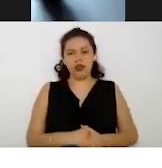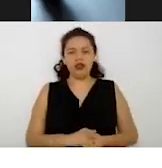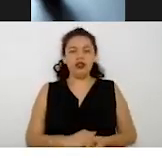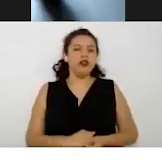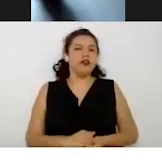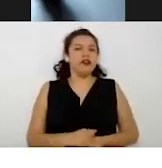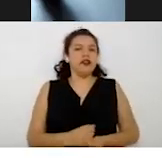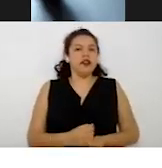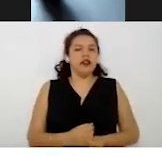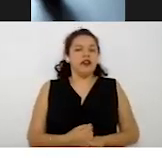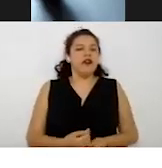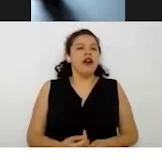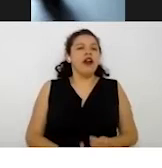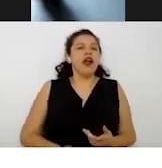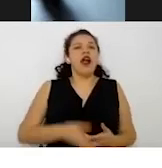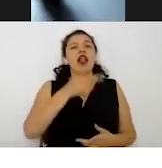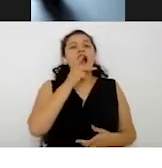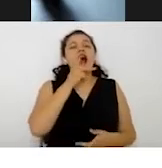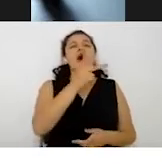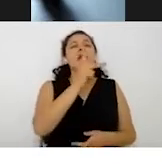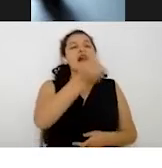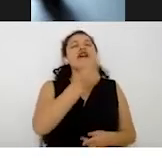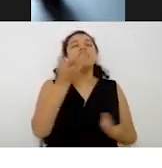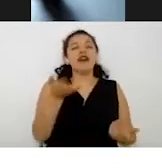¿Recordarán en qué consistía esta mnemotecnia?